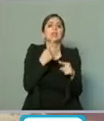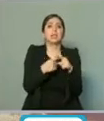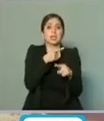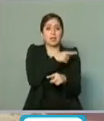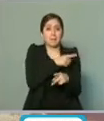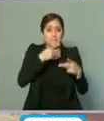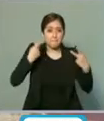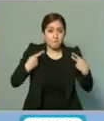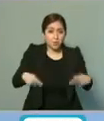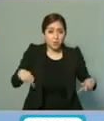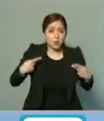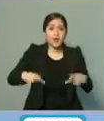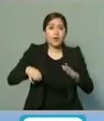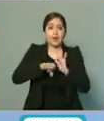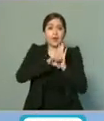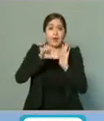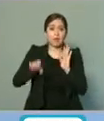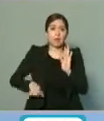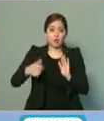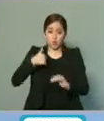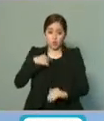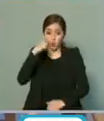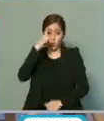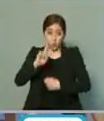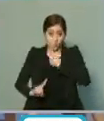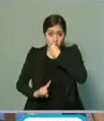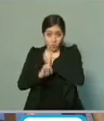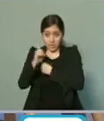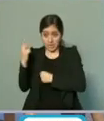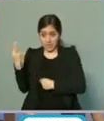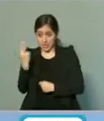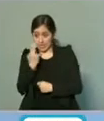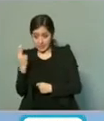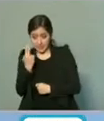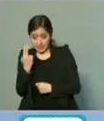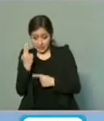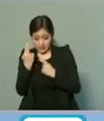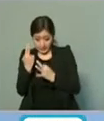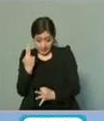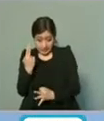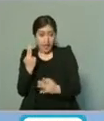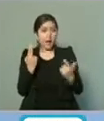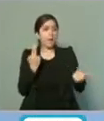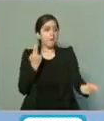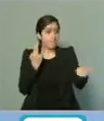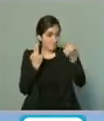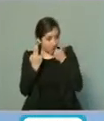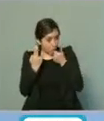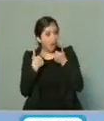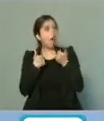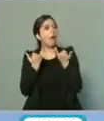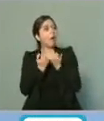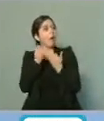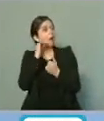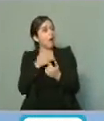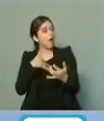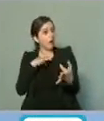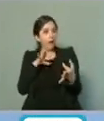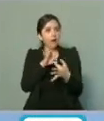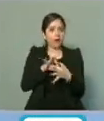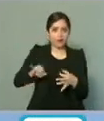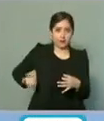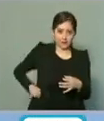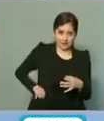que resuelve las necesidades emocionales del niño, más que las físicas, ¿eh? O sea, las necesidades emocionales. Entonces, si toda la vida ha